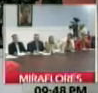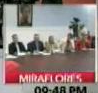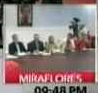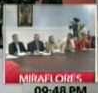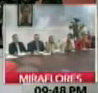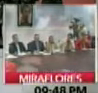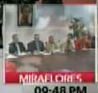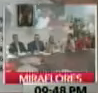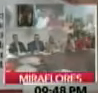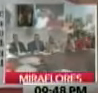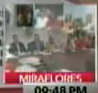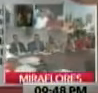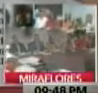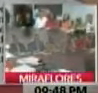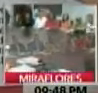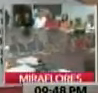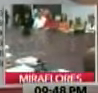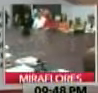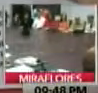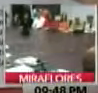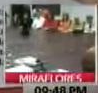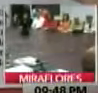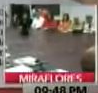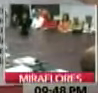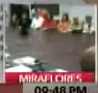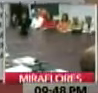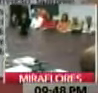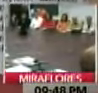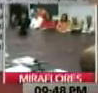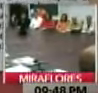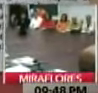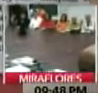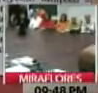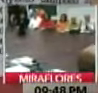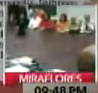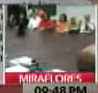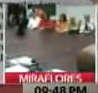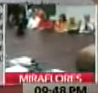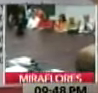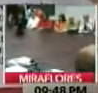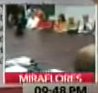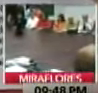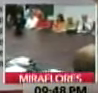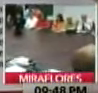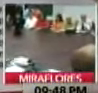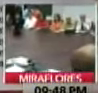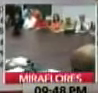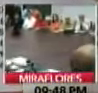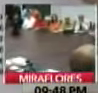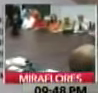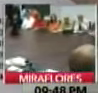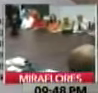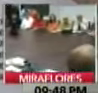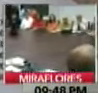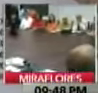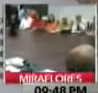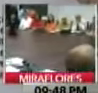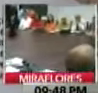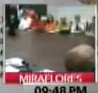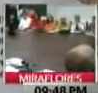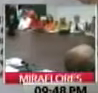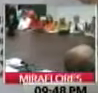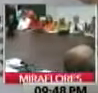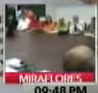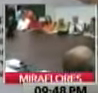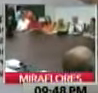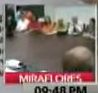Proyecto de ley de prestaciones sociales y ajustes salariales. Antigüedad limitada tendrán trabajadores. Pues eso es lo que quieren. No excederá de 6 salarios